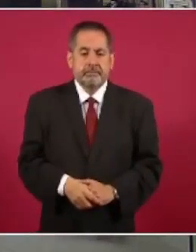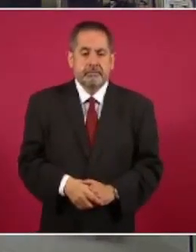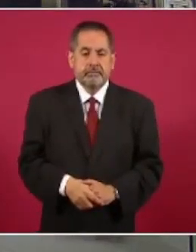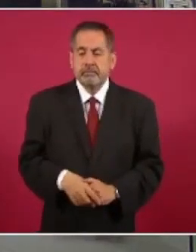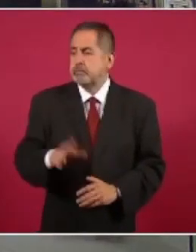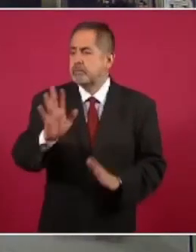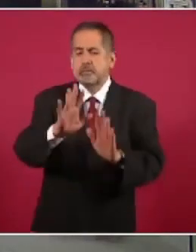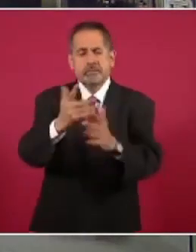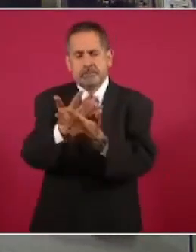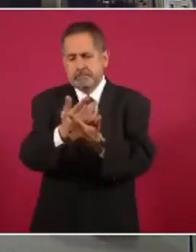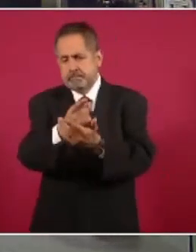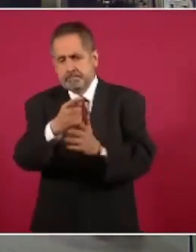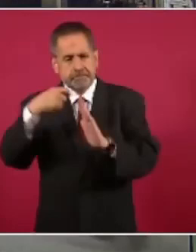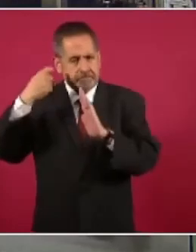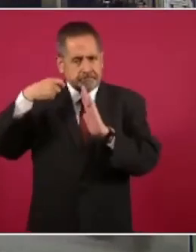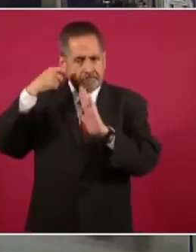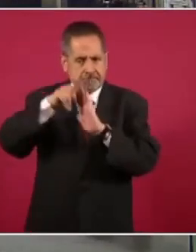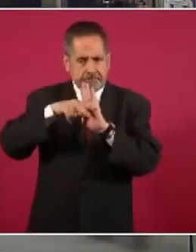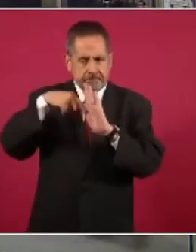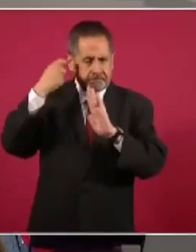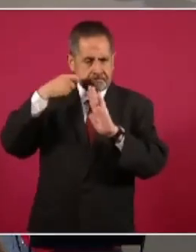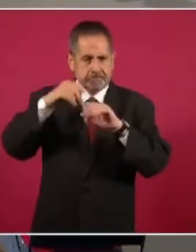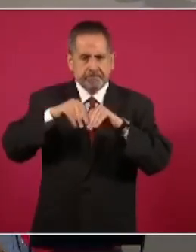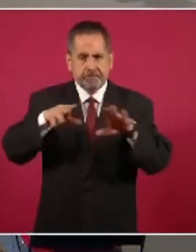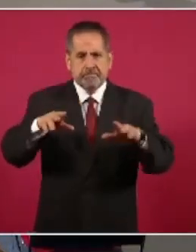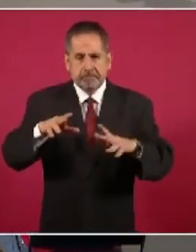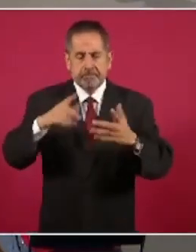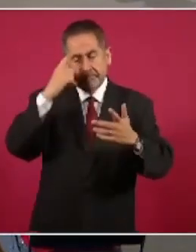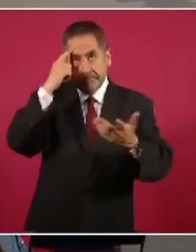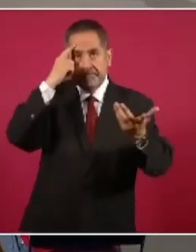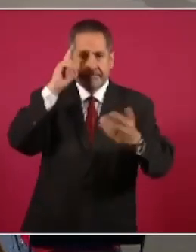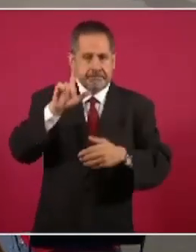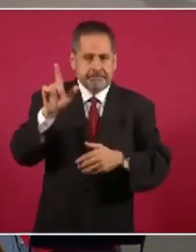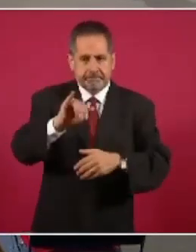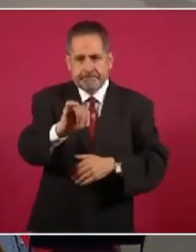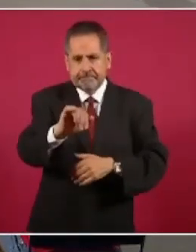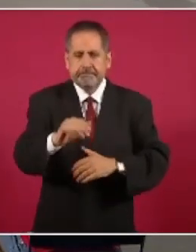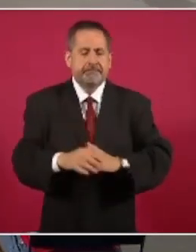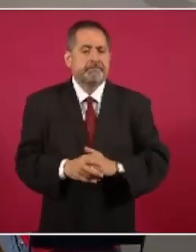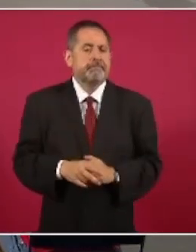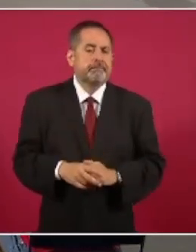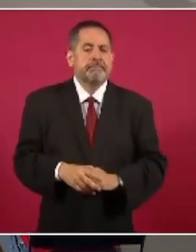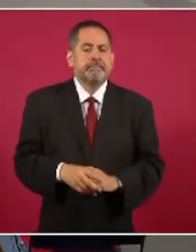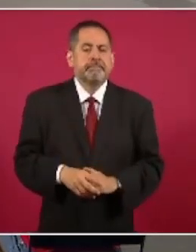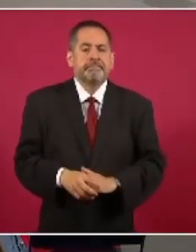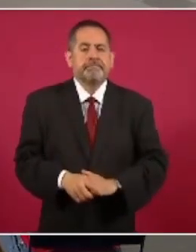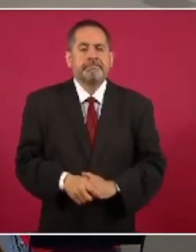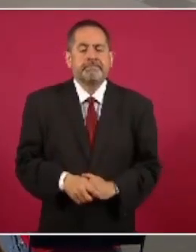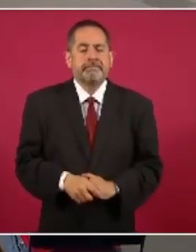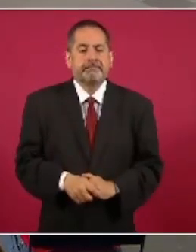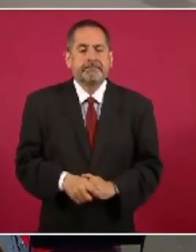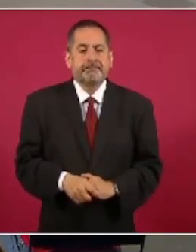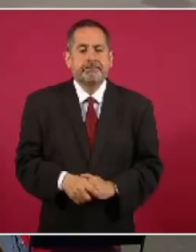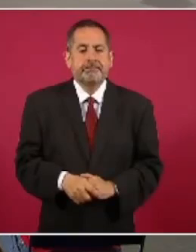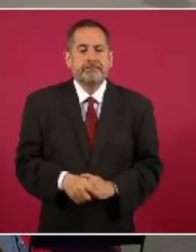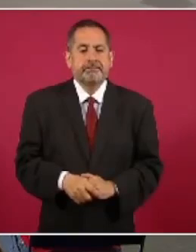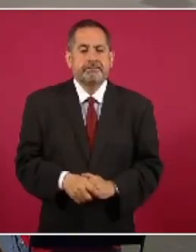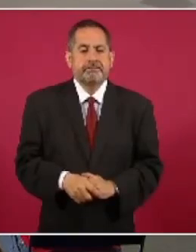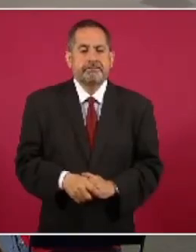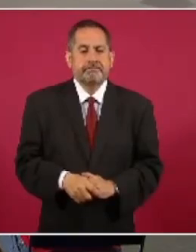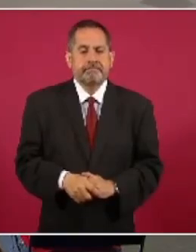Ah, espérense. Si es que es lunes. Vamos a video. Tren